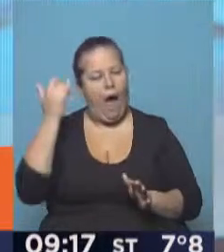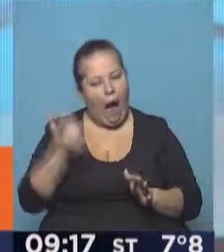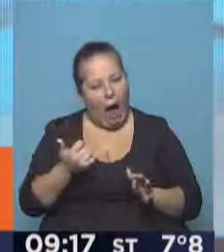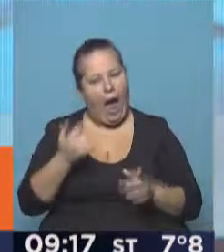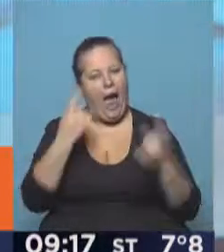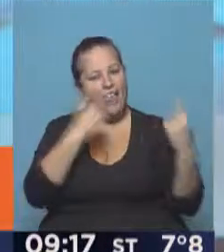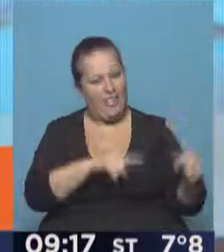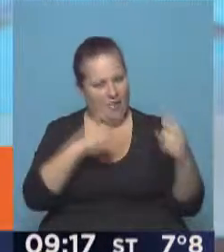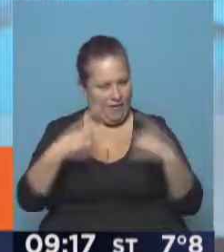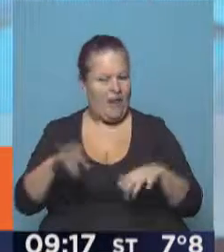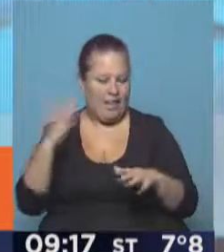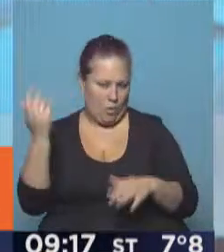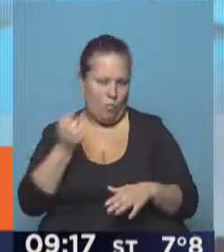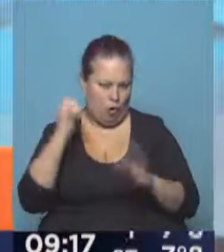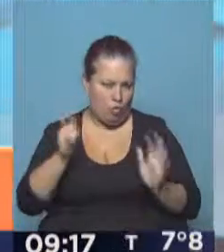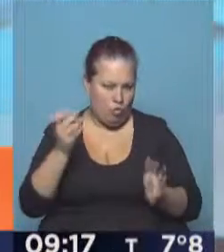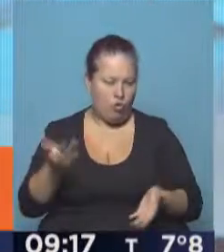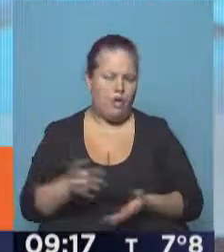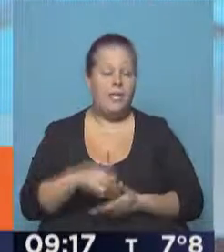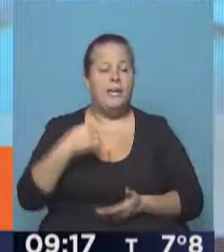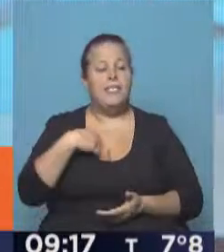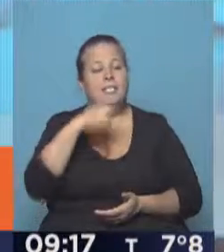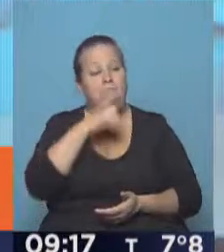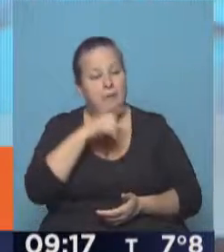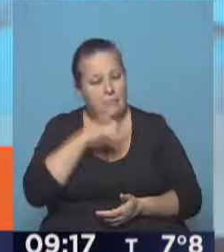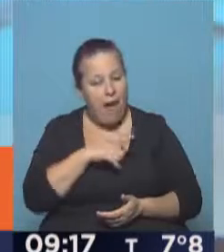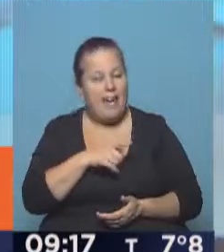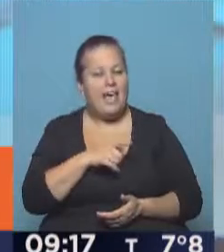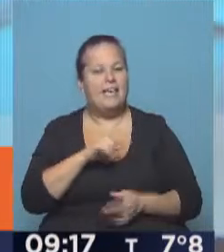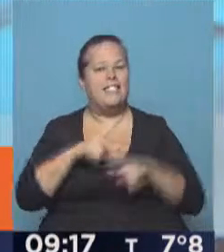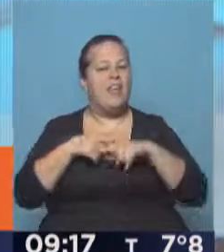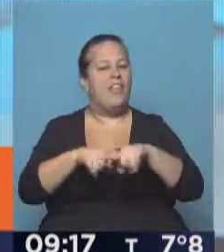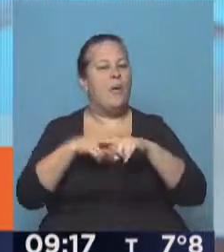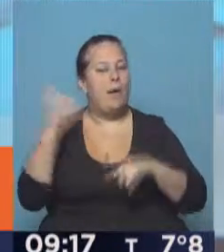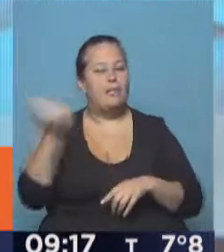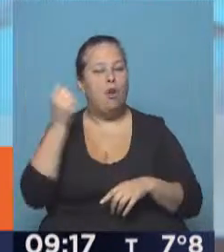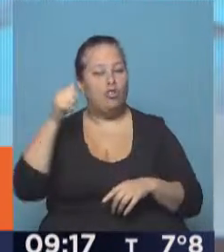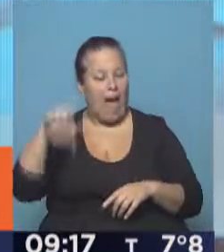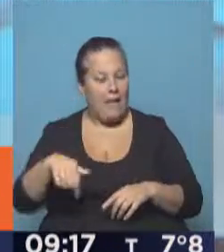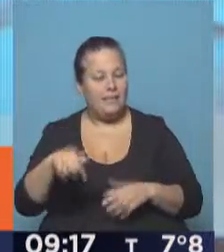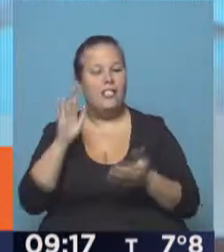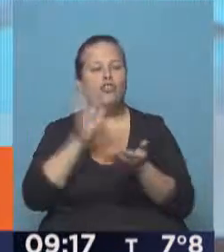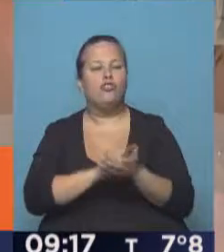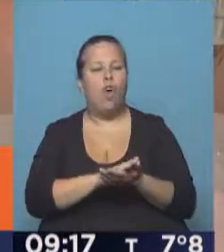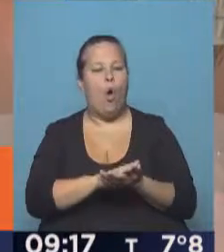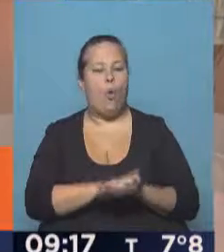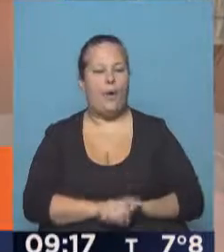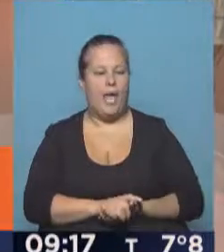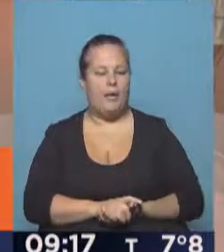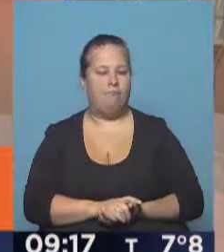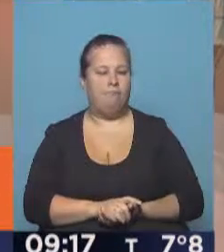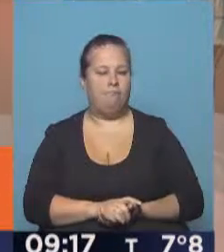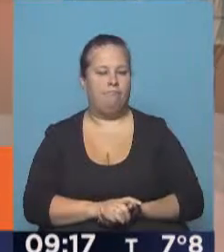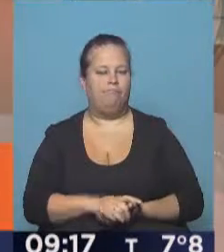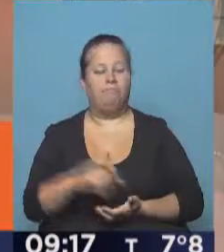algunas diferencias importantes. Me parece que la discusión que importa desde el lado en